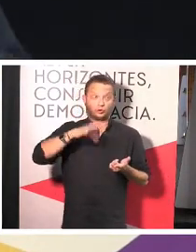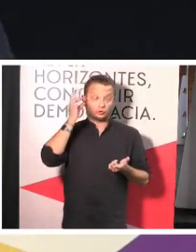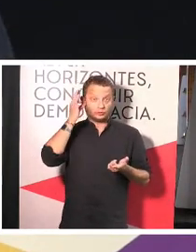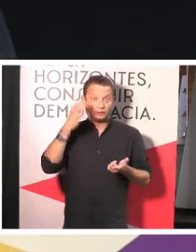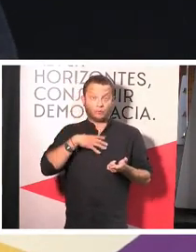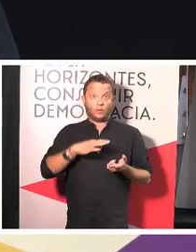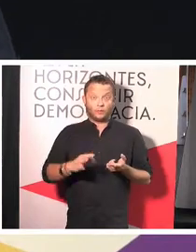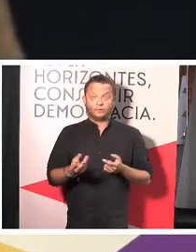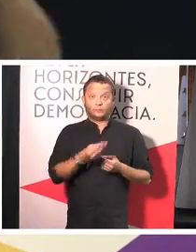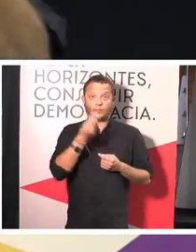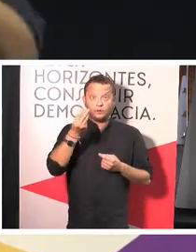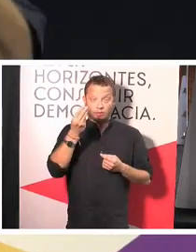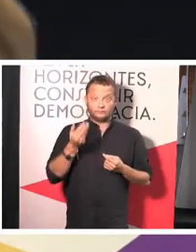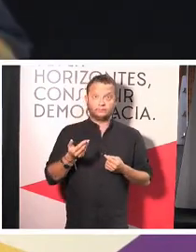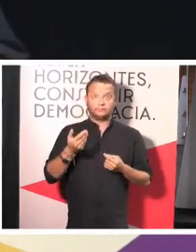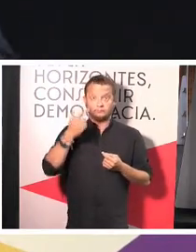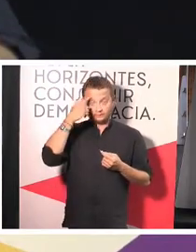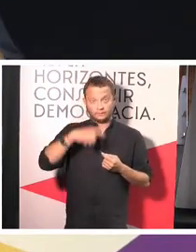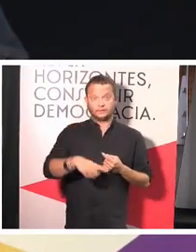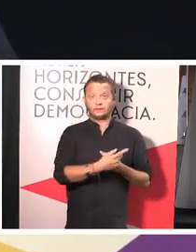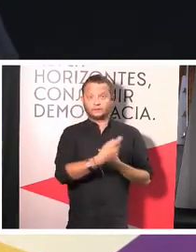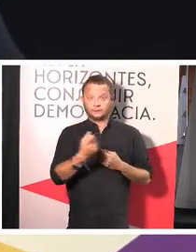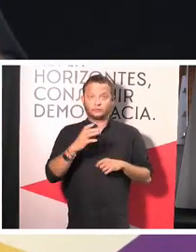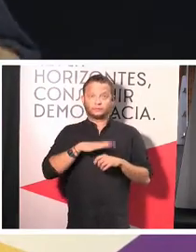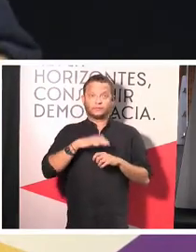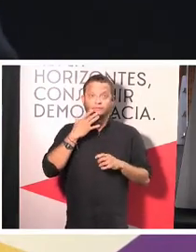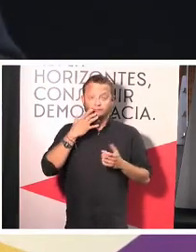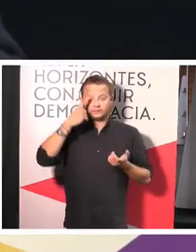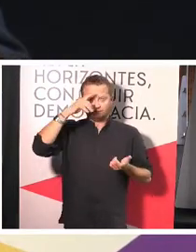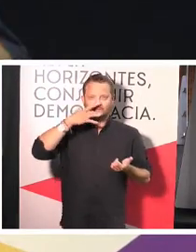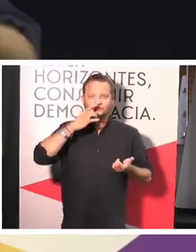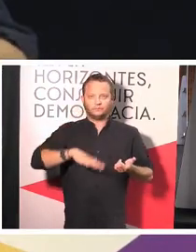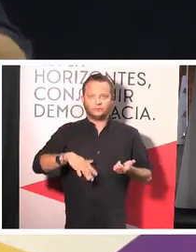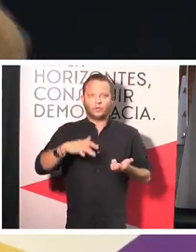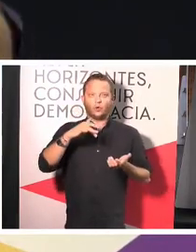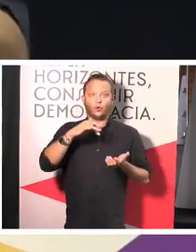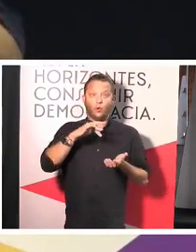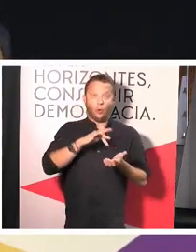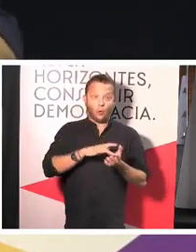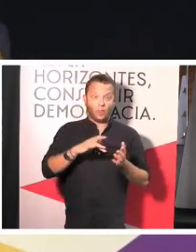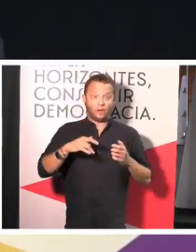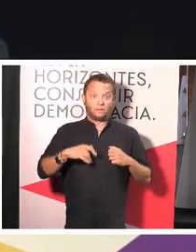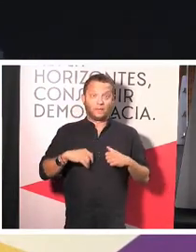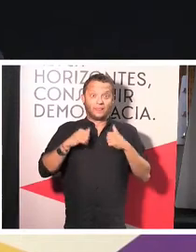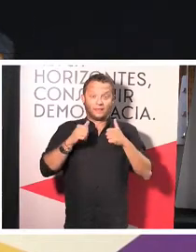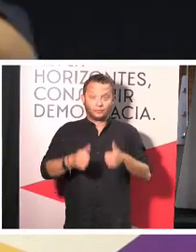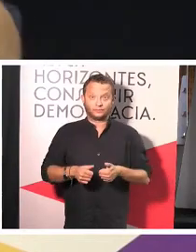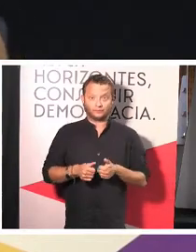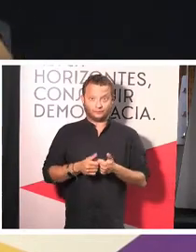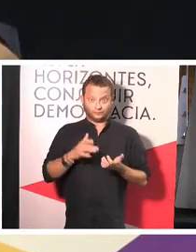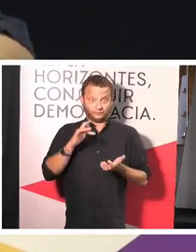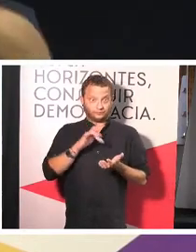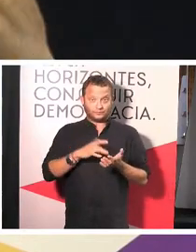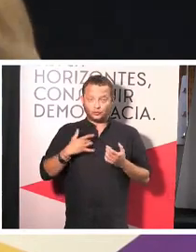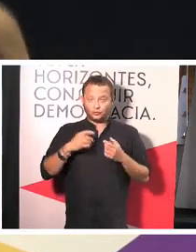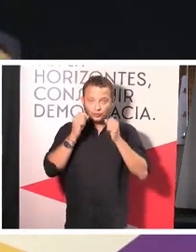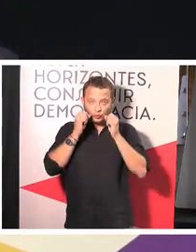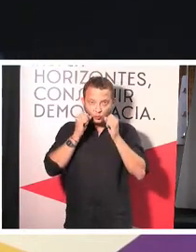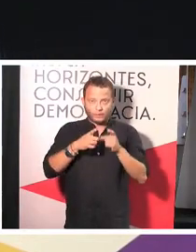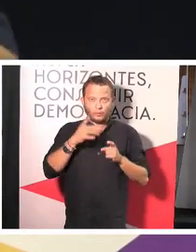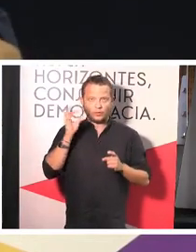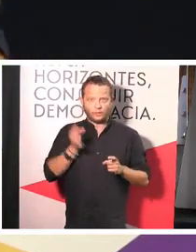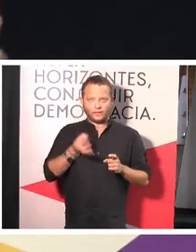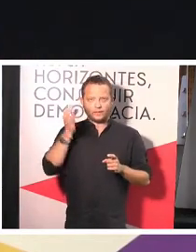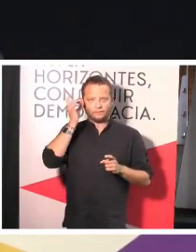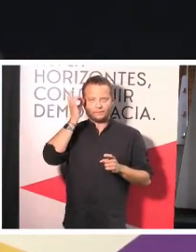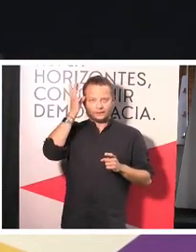sabemos que pueden mejorar y que las necesitamos para ser quienes son, solo cuando inventemos cuando descubramos e